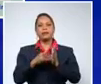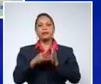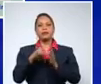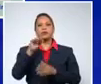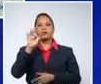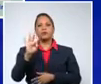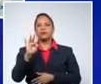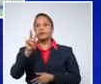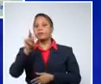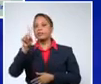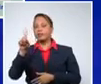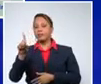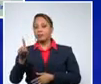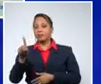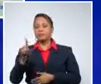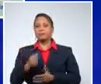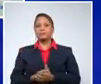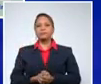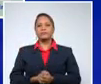1821.